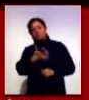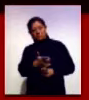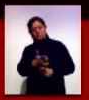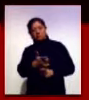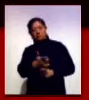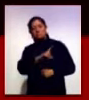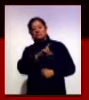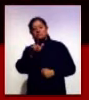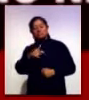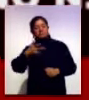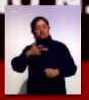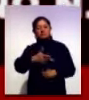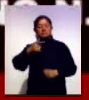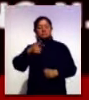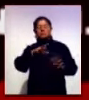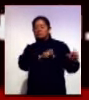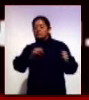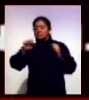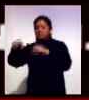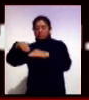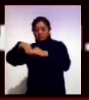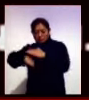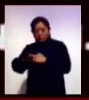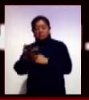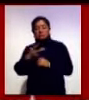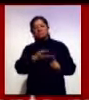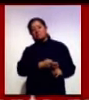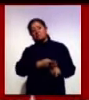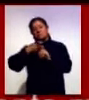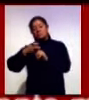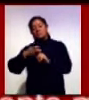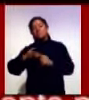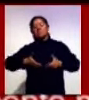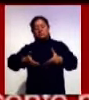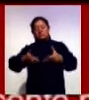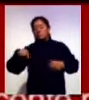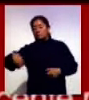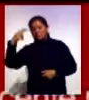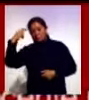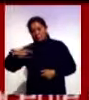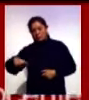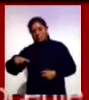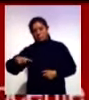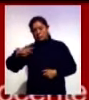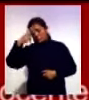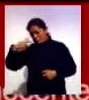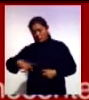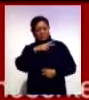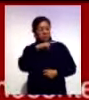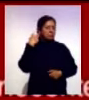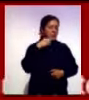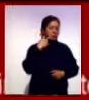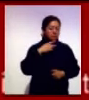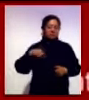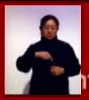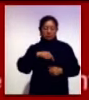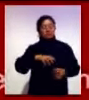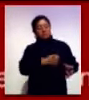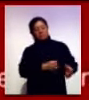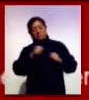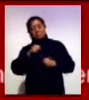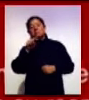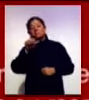privarlo de la libertad con el propósito de cometer secuestro exprés en la carretera México-Veracruz a la altura del municipio de Hueyotlipan. Con estos datos, el agente del